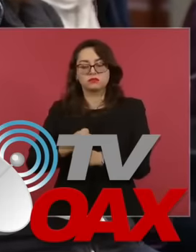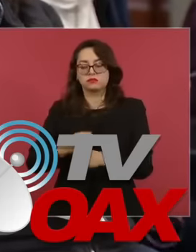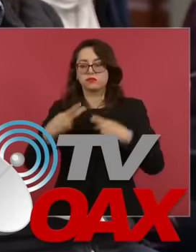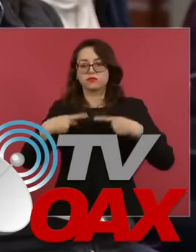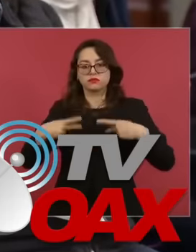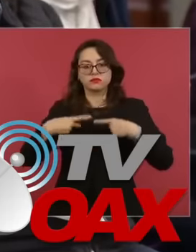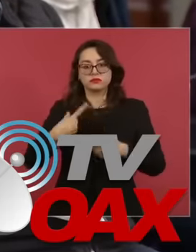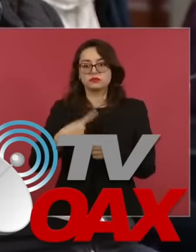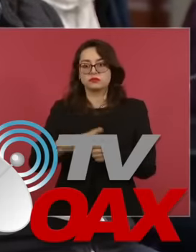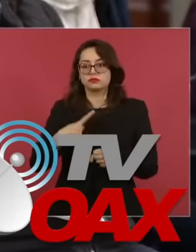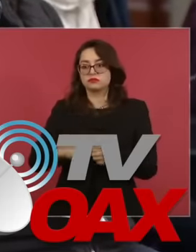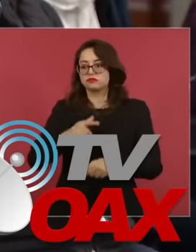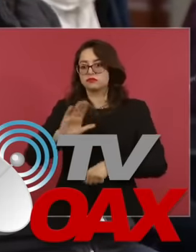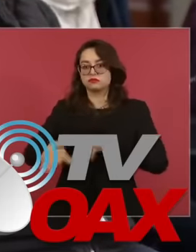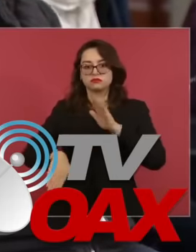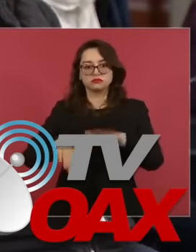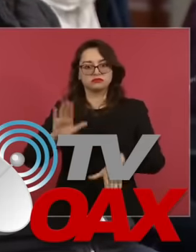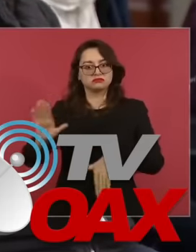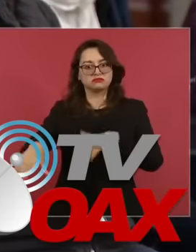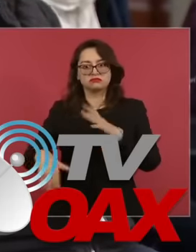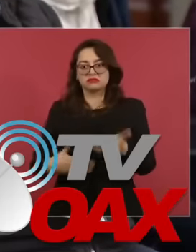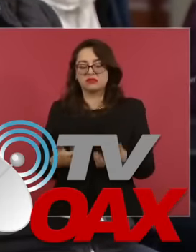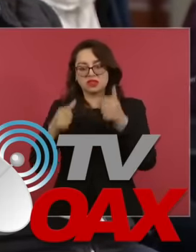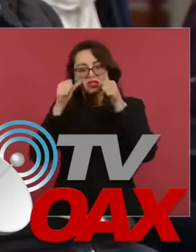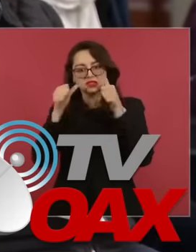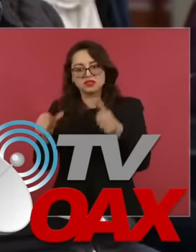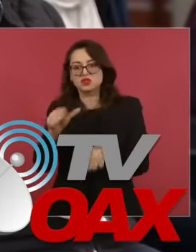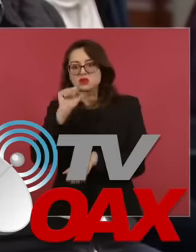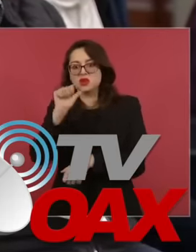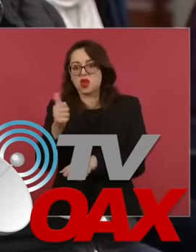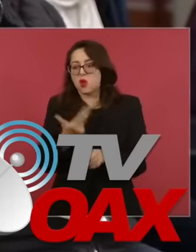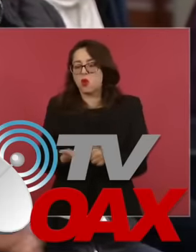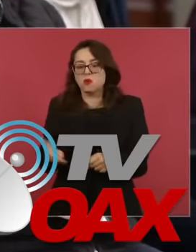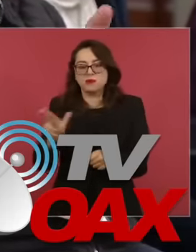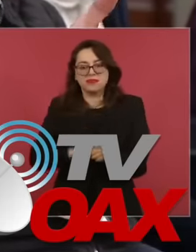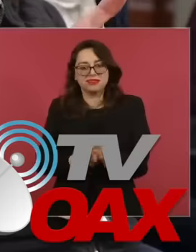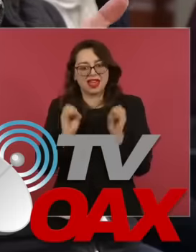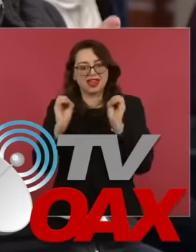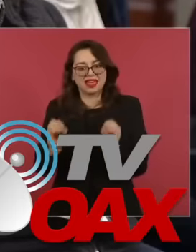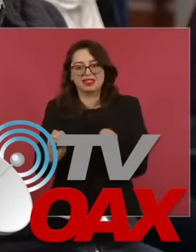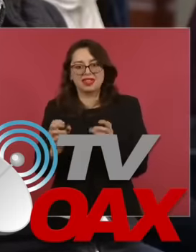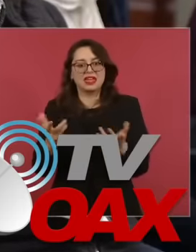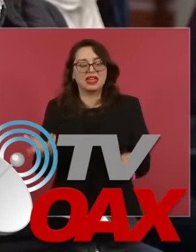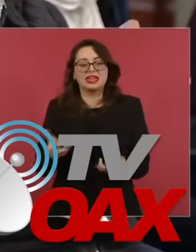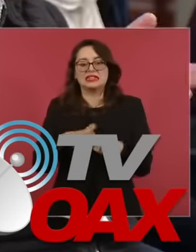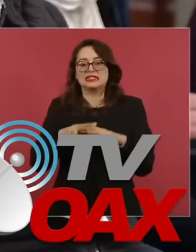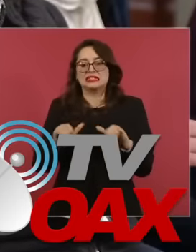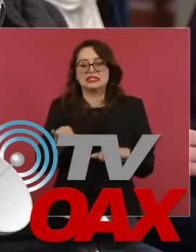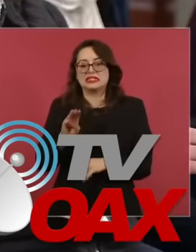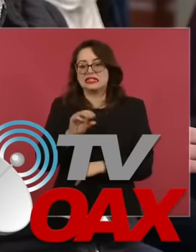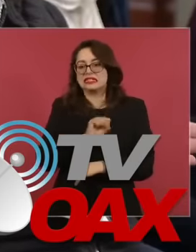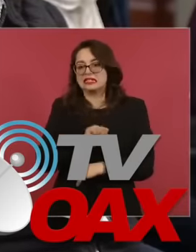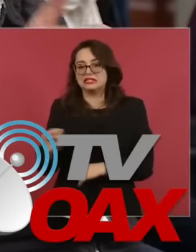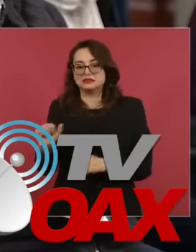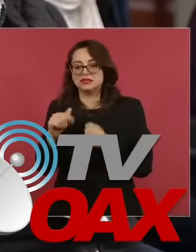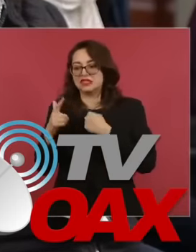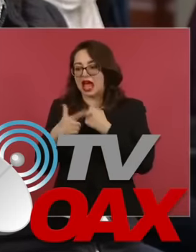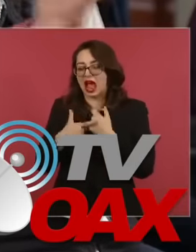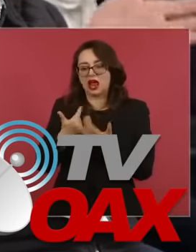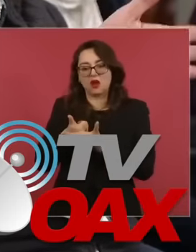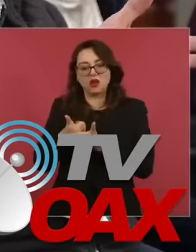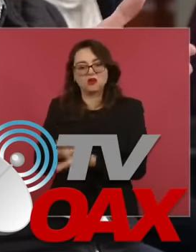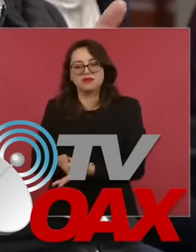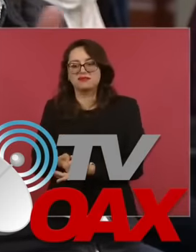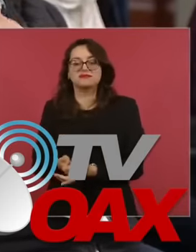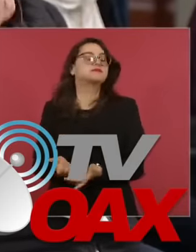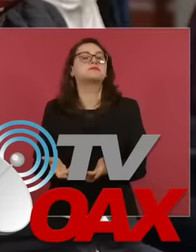muriendo y no se está haciendo nada. No hay ningún hospital, ni siquiera el del Seguro Social le han dado una manita de gato. Así